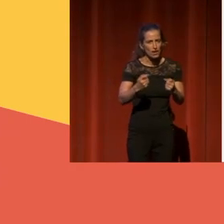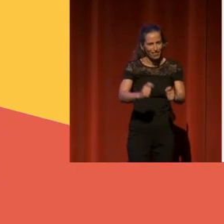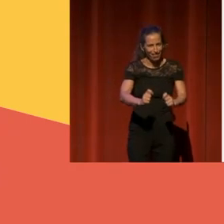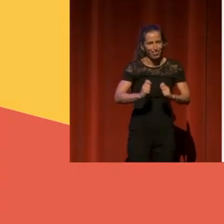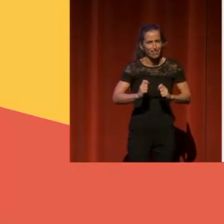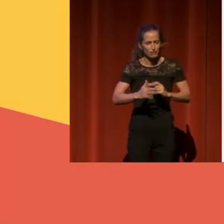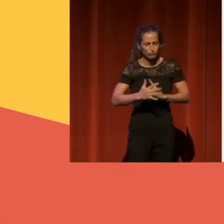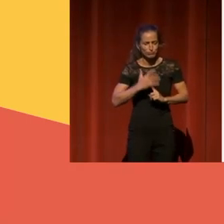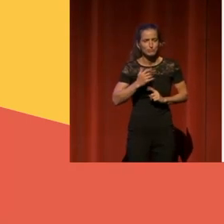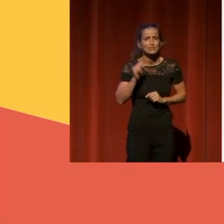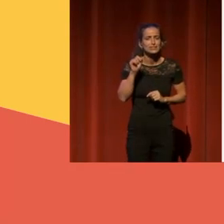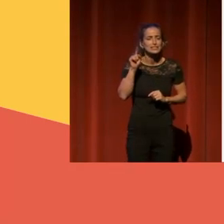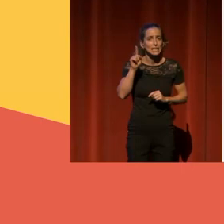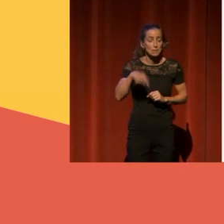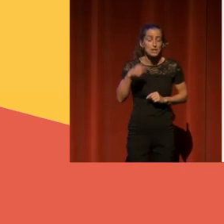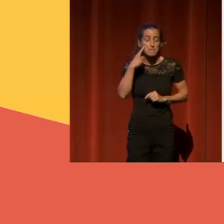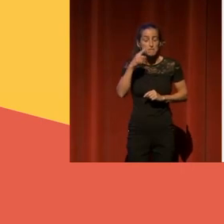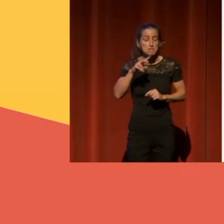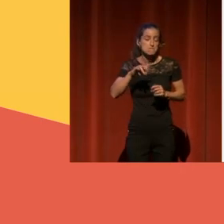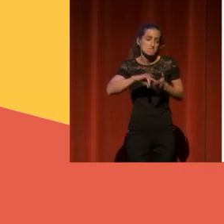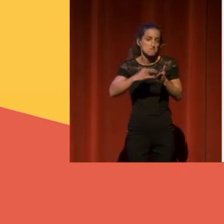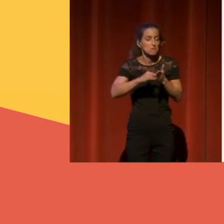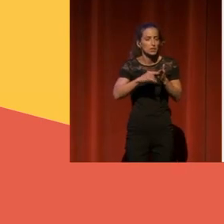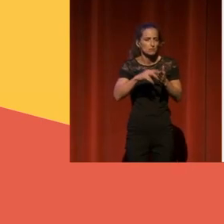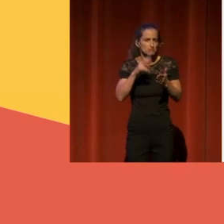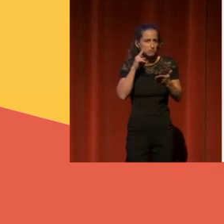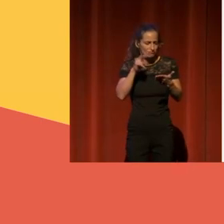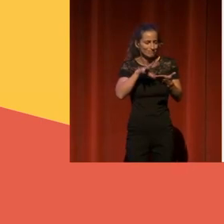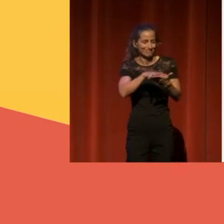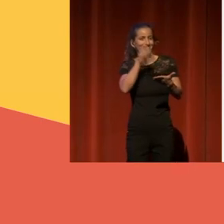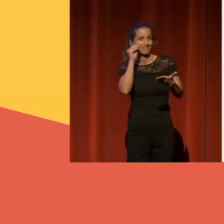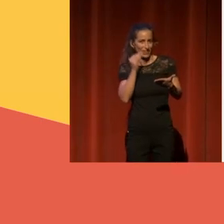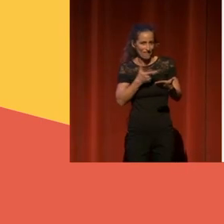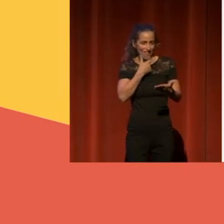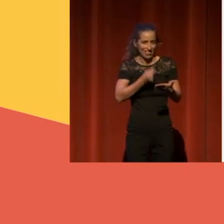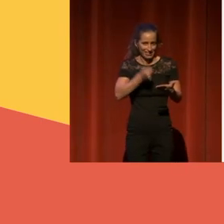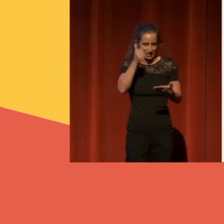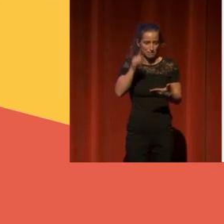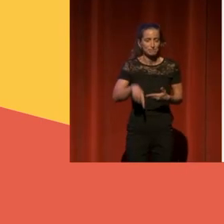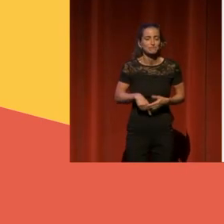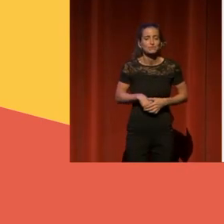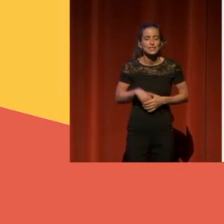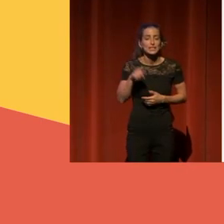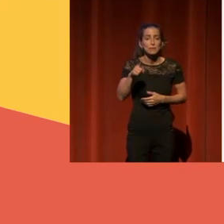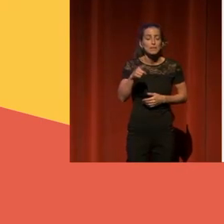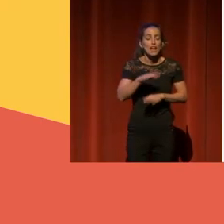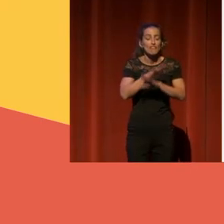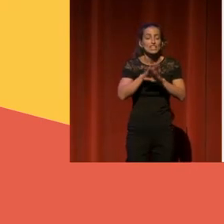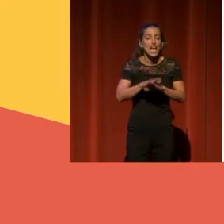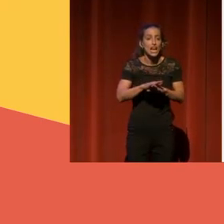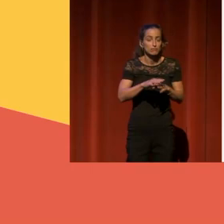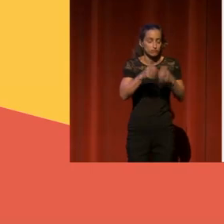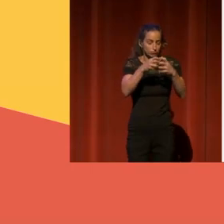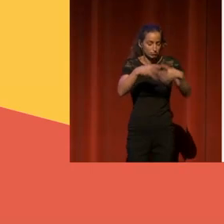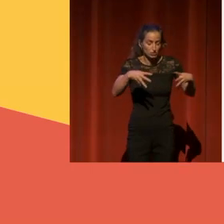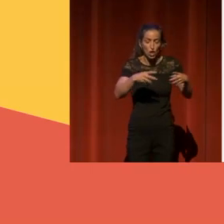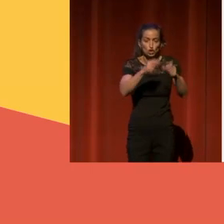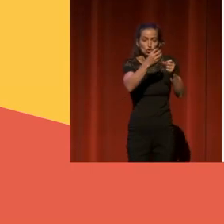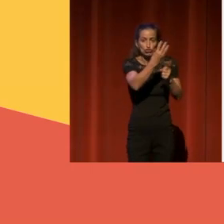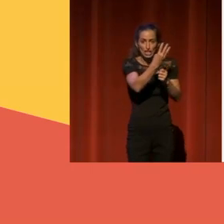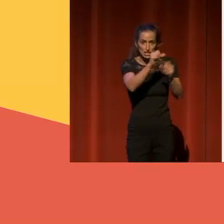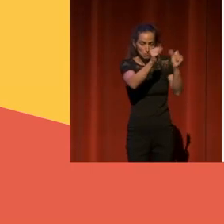hacen elegibles según los proyectos. Finalmente, también han aflorado el esquema de implantación subyacente y común a los tres modelos.